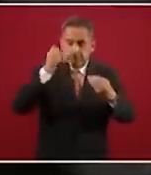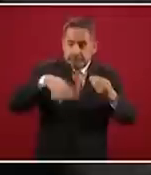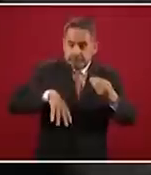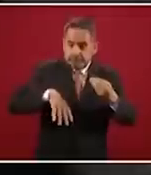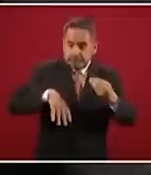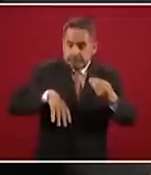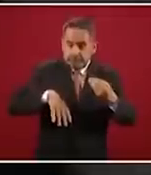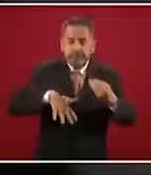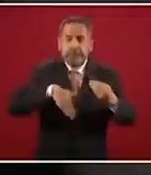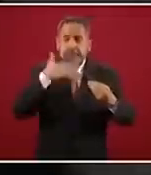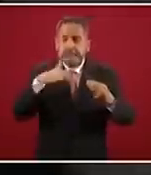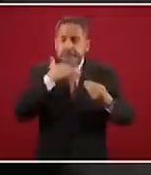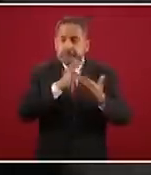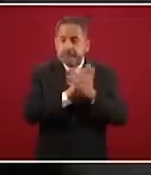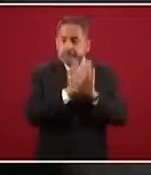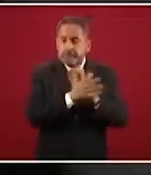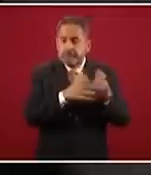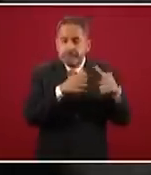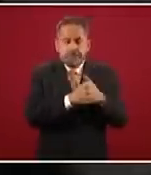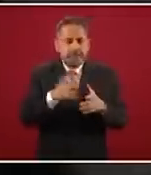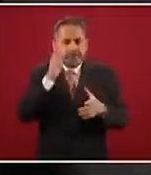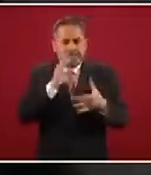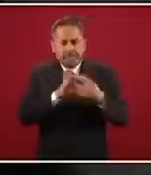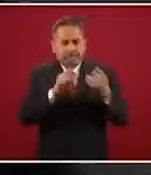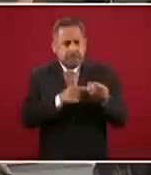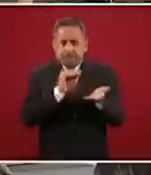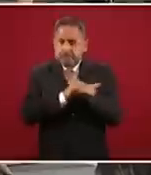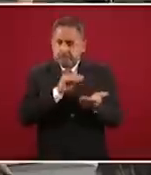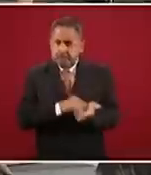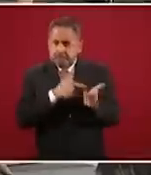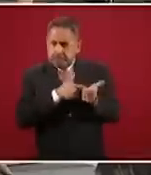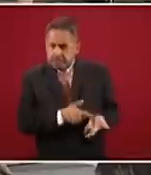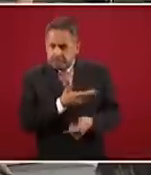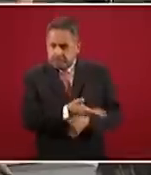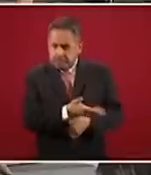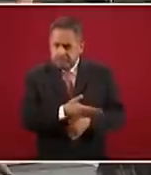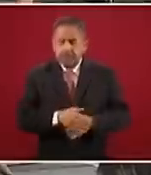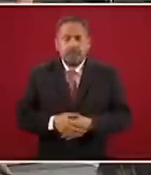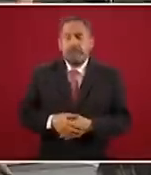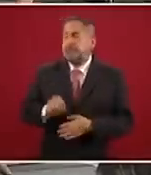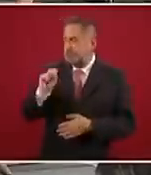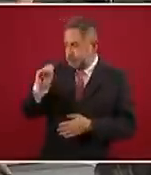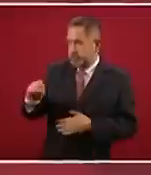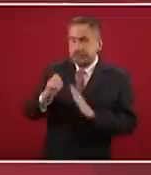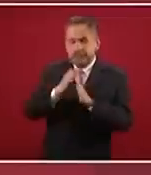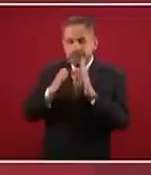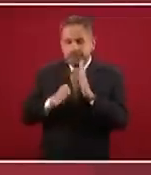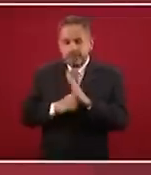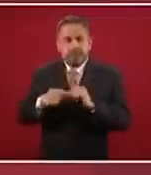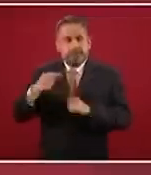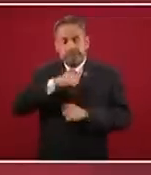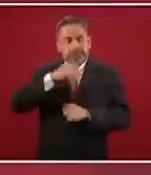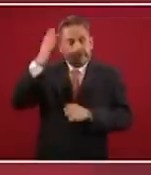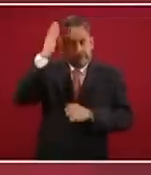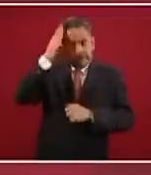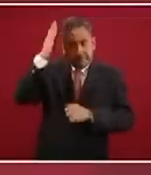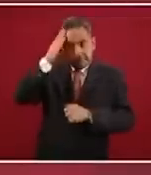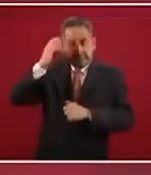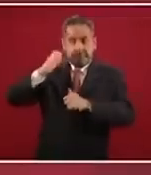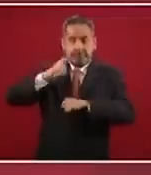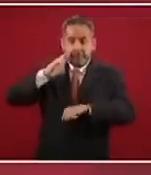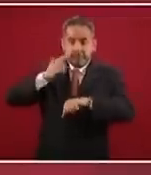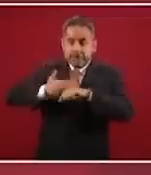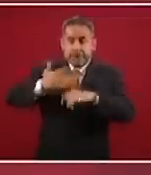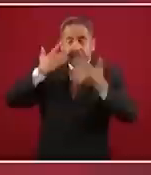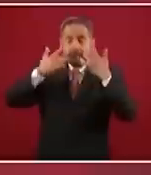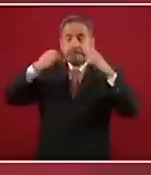corrupto y que están las pruebas y publicaciones. Así es, conforme a sus estatutos, el que renunció es ese cargo y